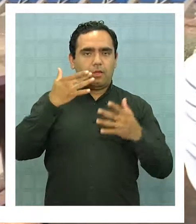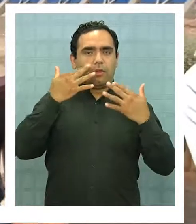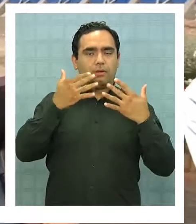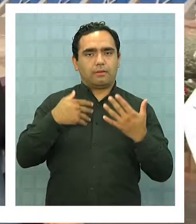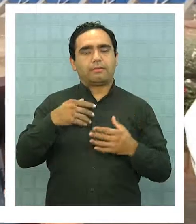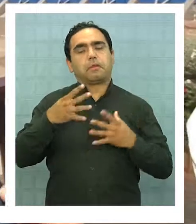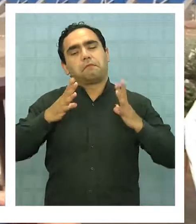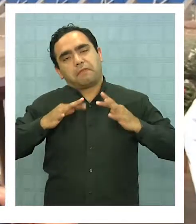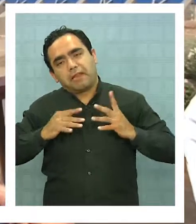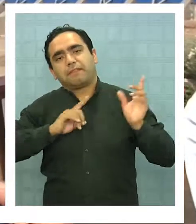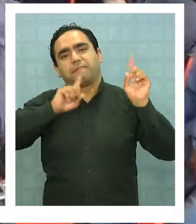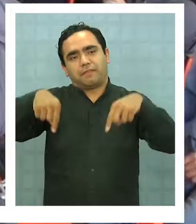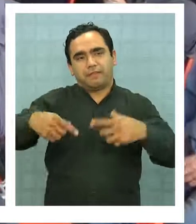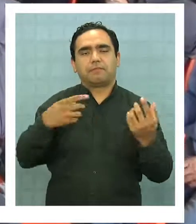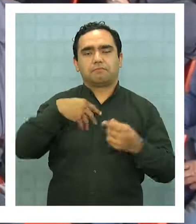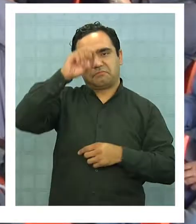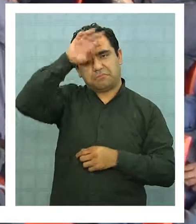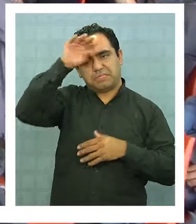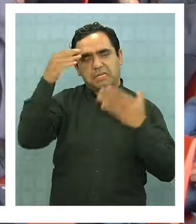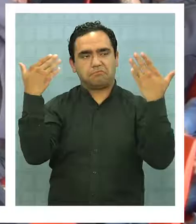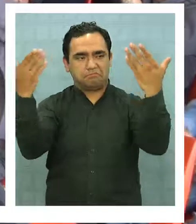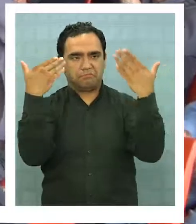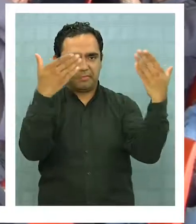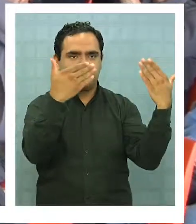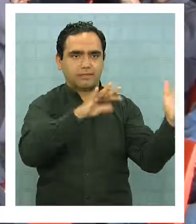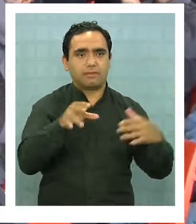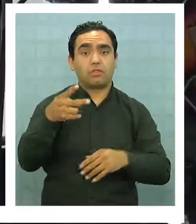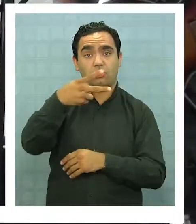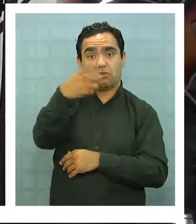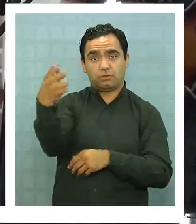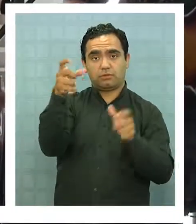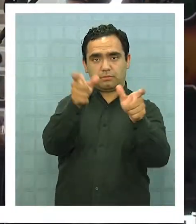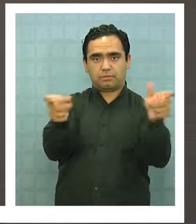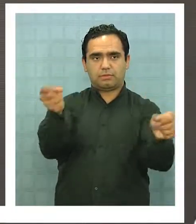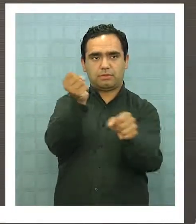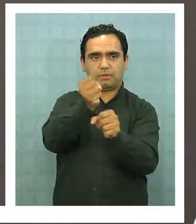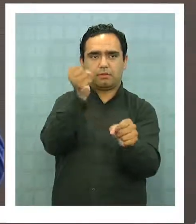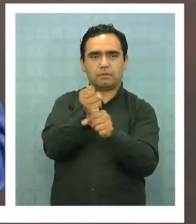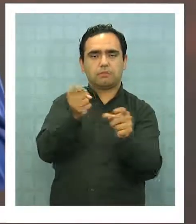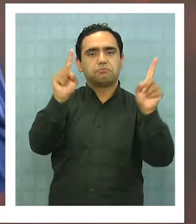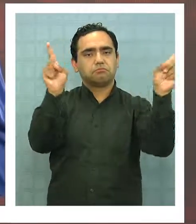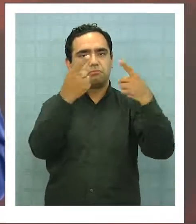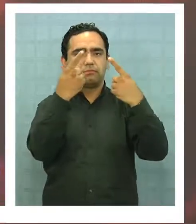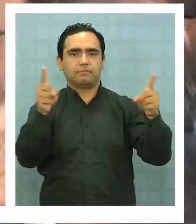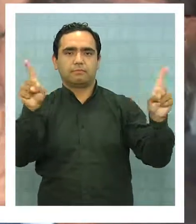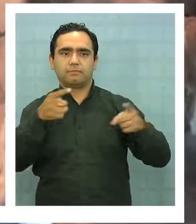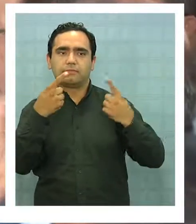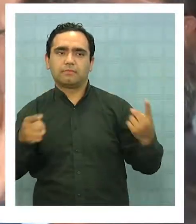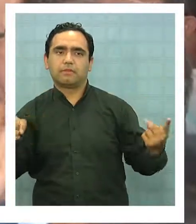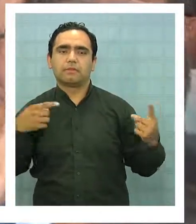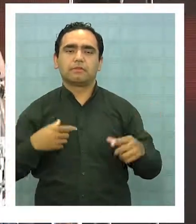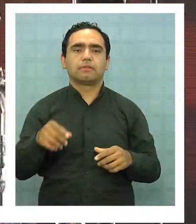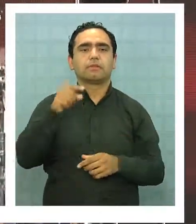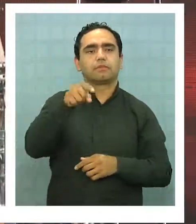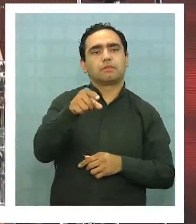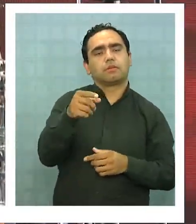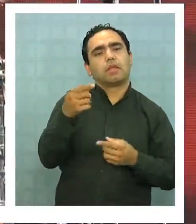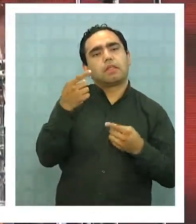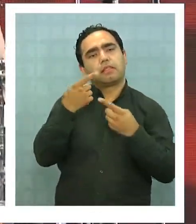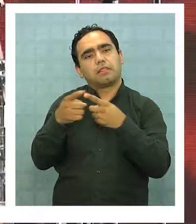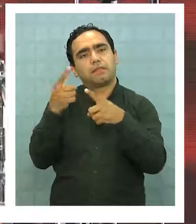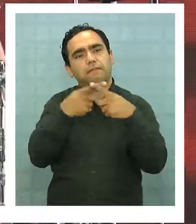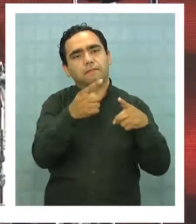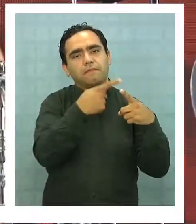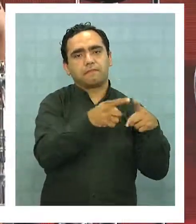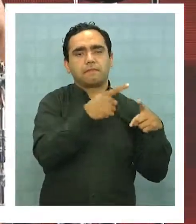pero contentos y aquí estamos saludando a los mineros. Cerca de 200 trabajadores corearon temas como Alturas de Machu Picchu, Mira Niñita o